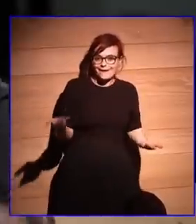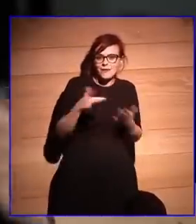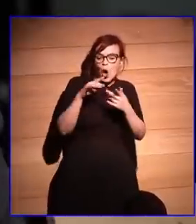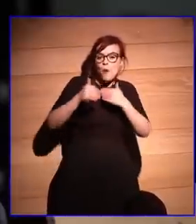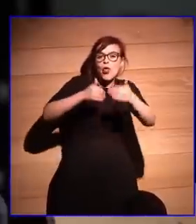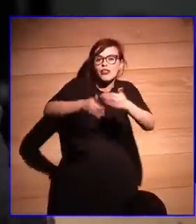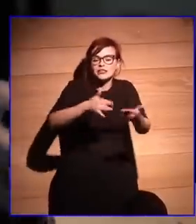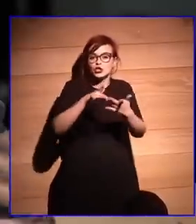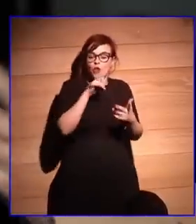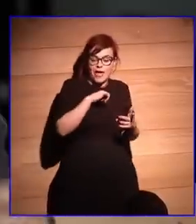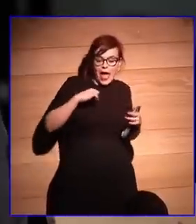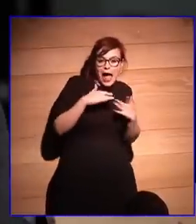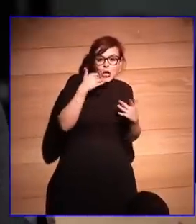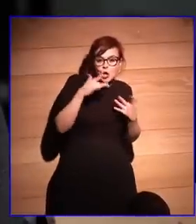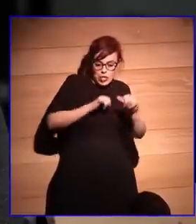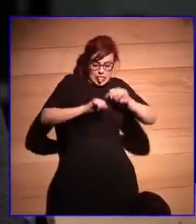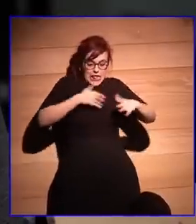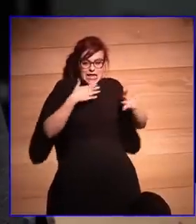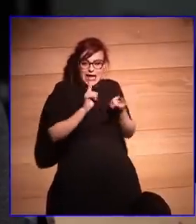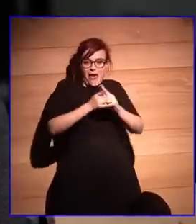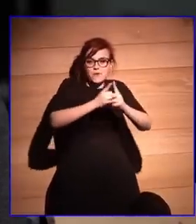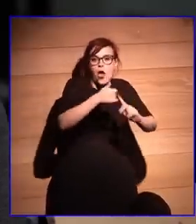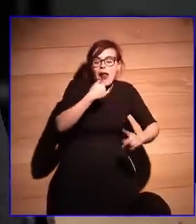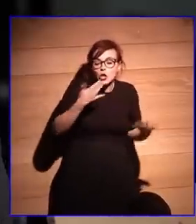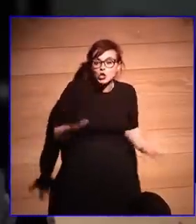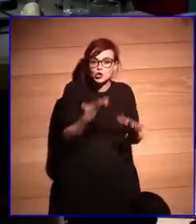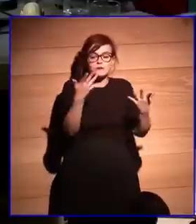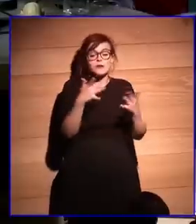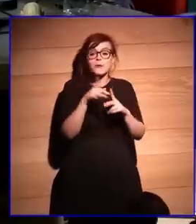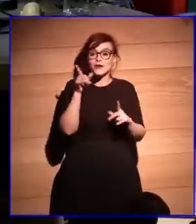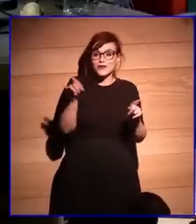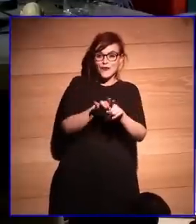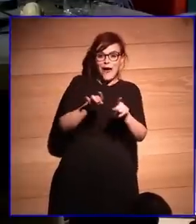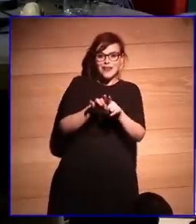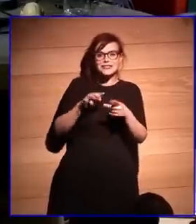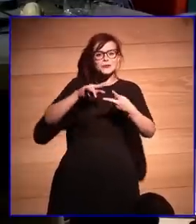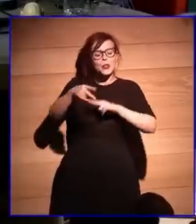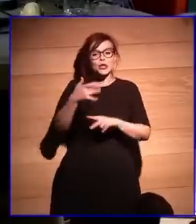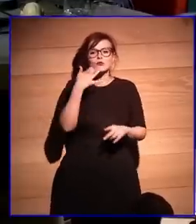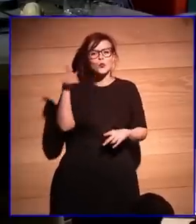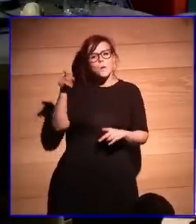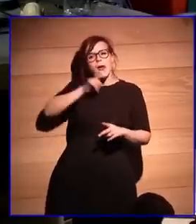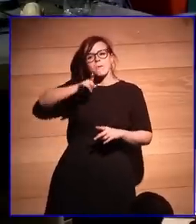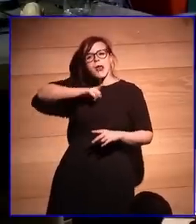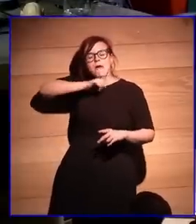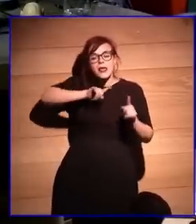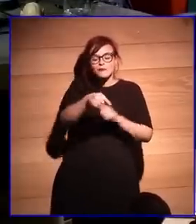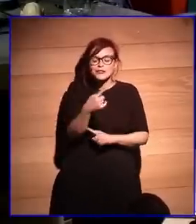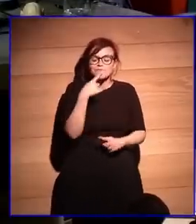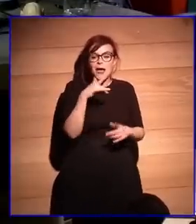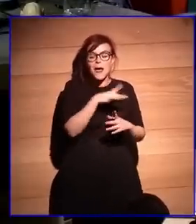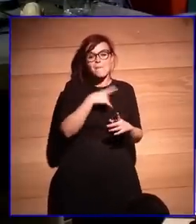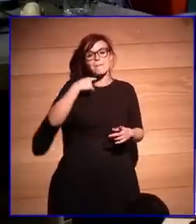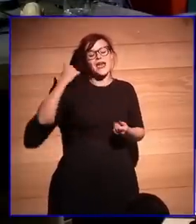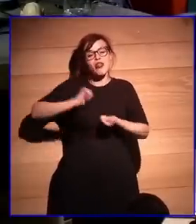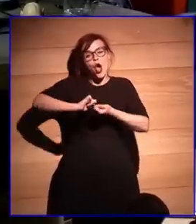de proceso de autoalquimia, pues que al fin y al cabo es donde se produce el mérito. En vez de expiar, ¿qué sería en este caso? Yo no expío mis pecados,